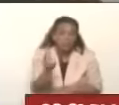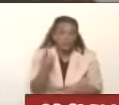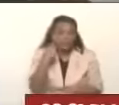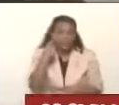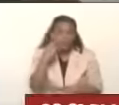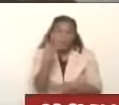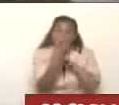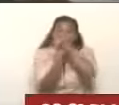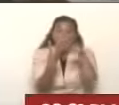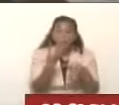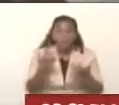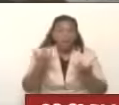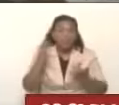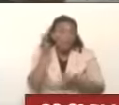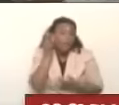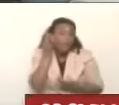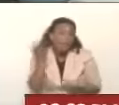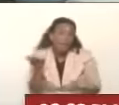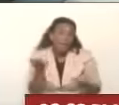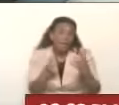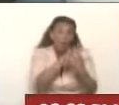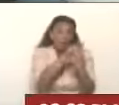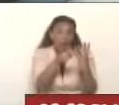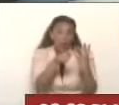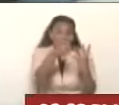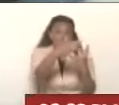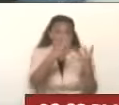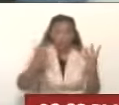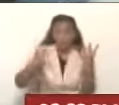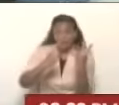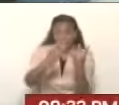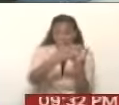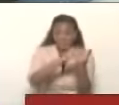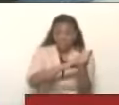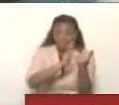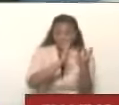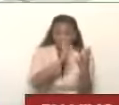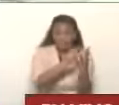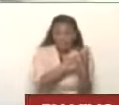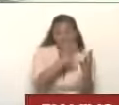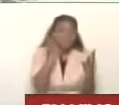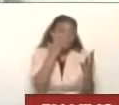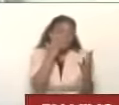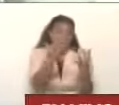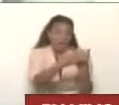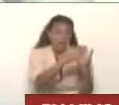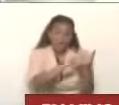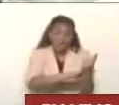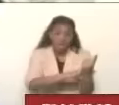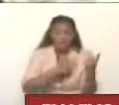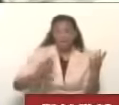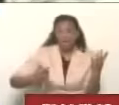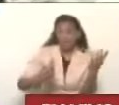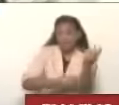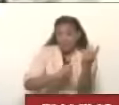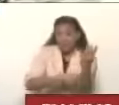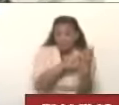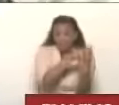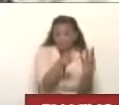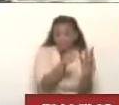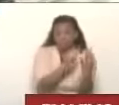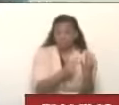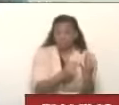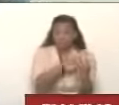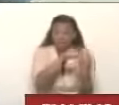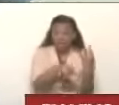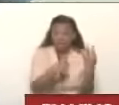crié con 4 mujeres, mi mamá y mis 3 hermanas, las 3 mayores que yo. A ellos no les gusta que digan que son mayores que yo. Porque ellos dicen